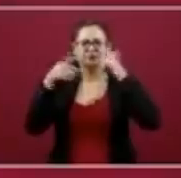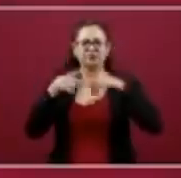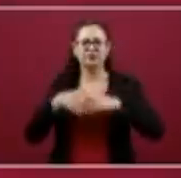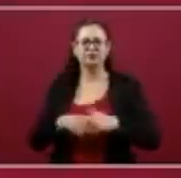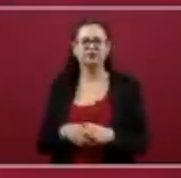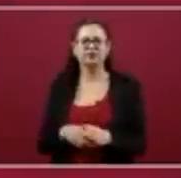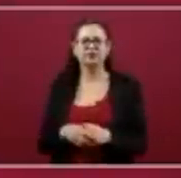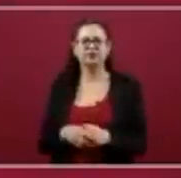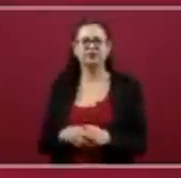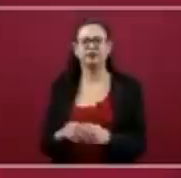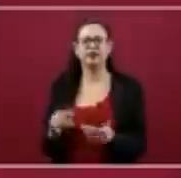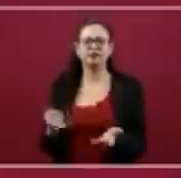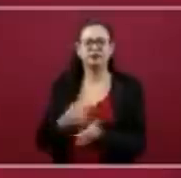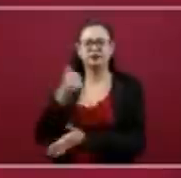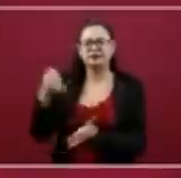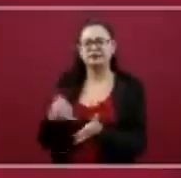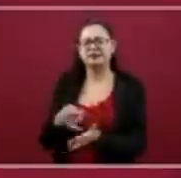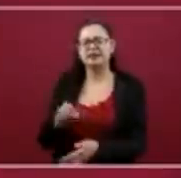Isla Espíritu.